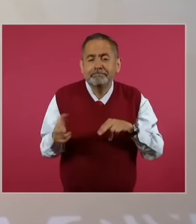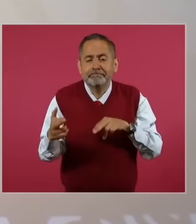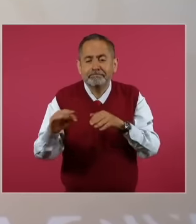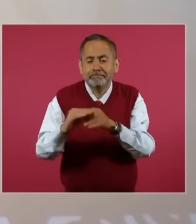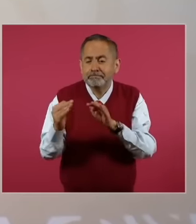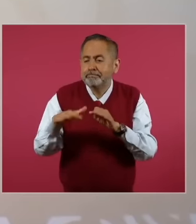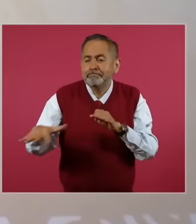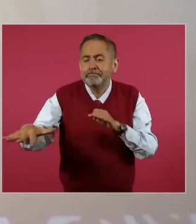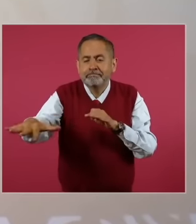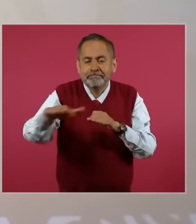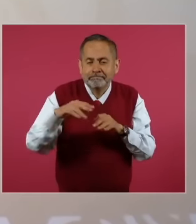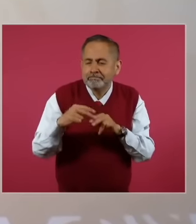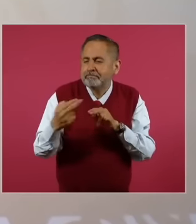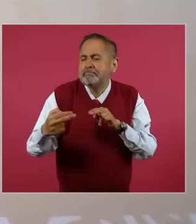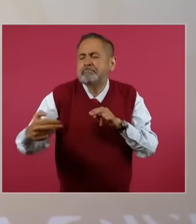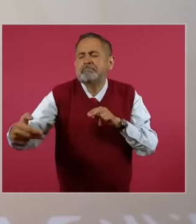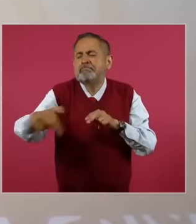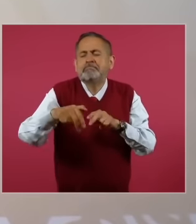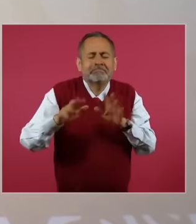¿sí?